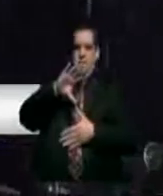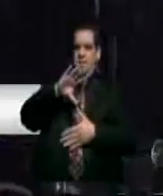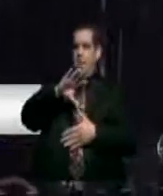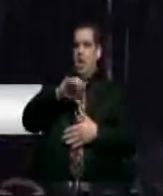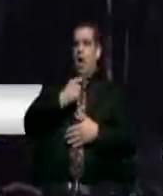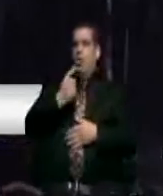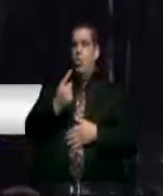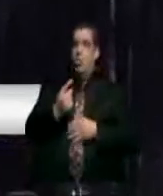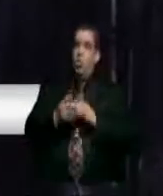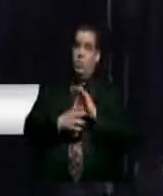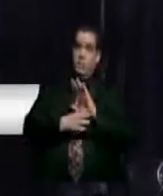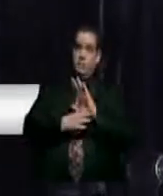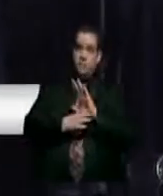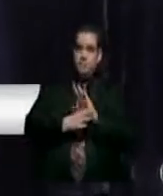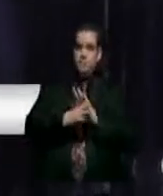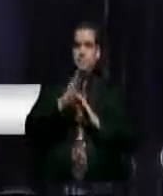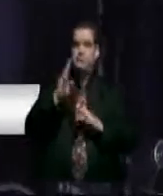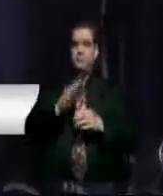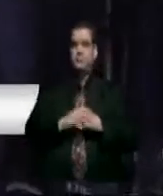hemisferio,